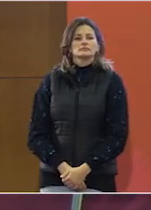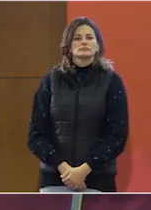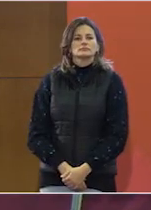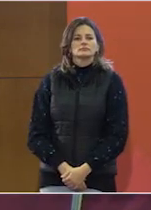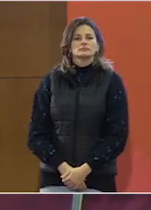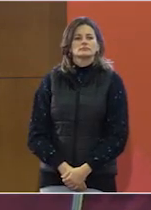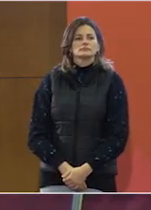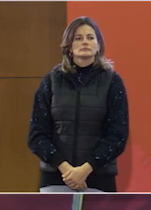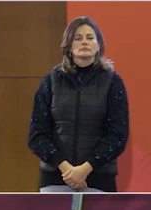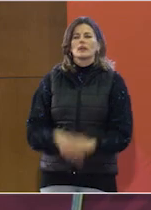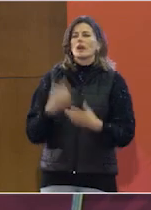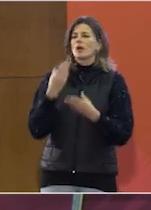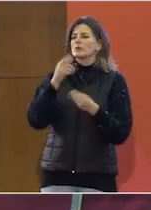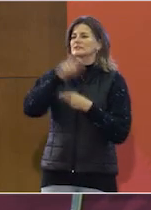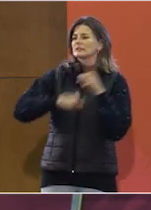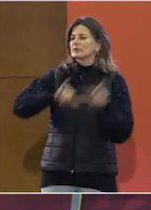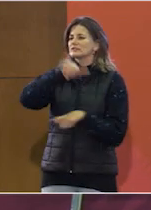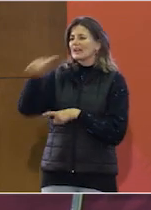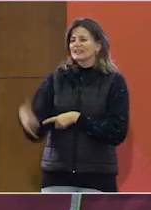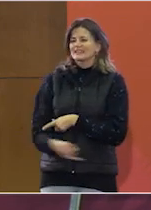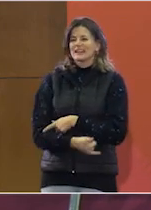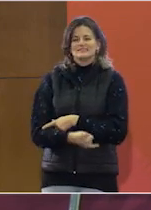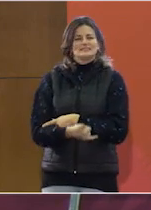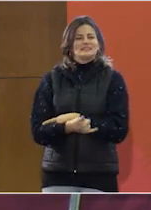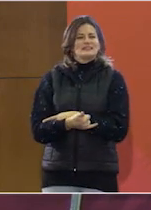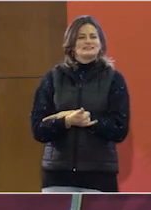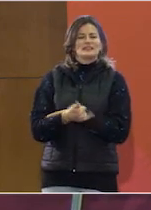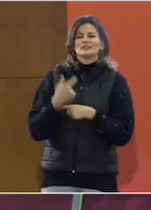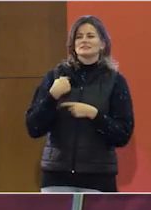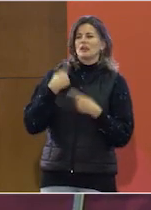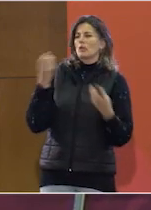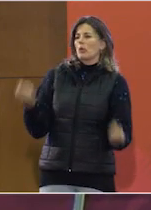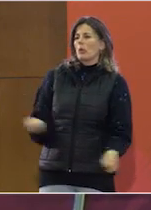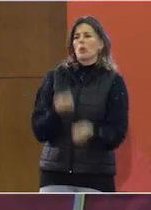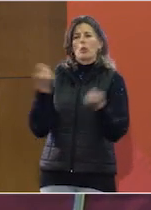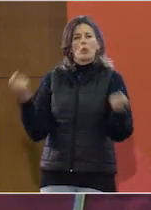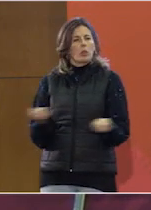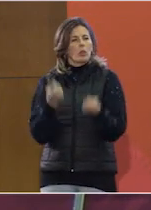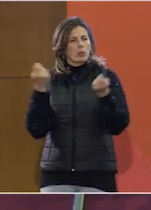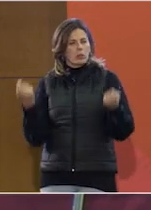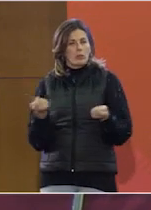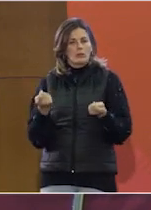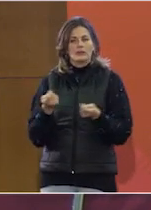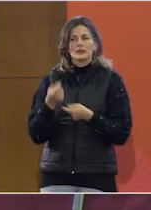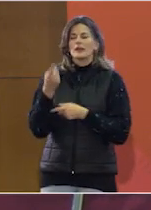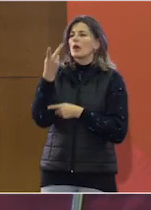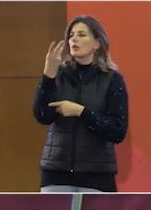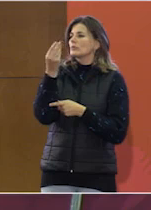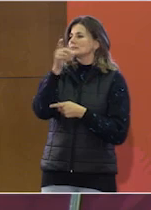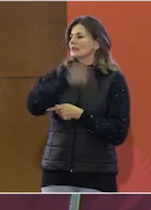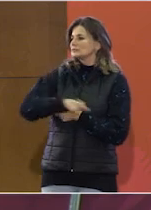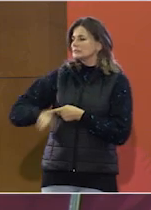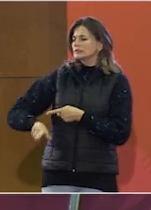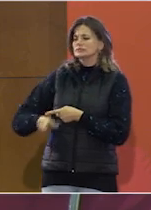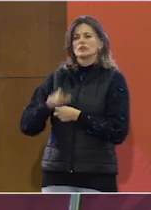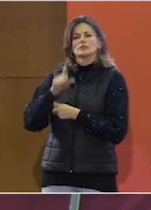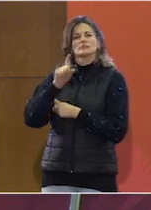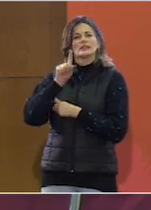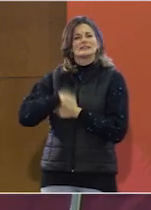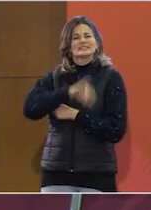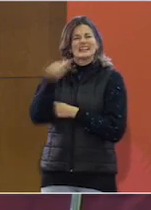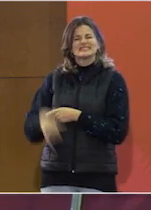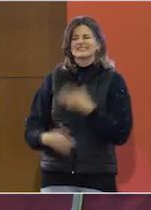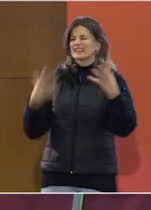de que hay mucha gente cansada de tonos grandilocuentes, de que hay mucha gente cansada